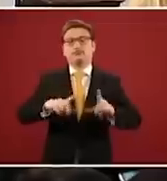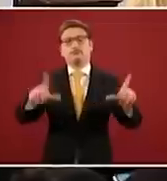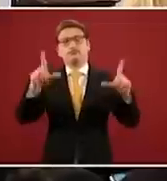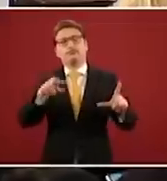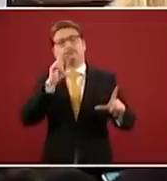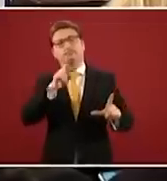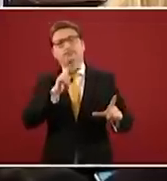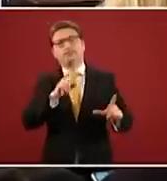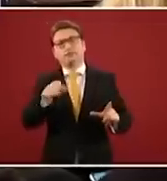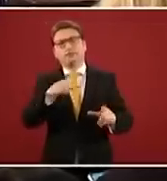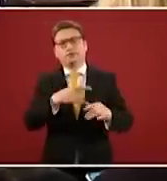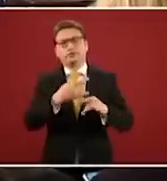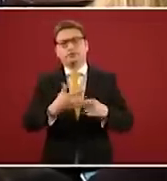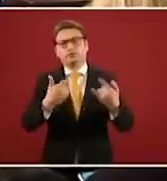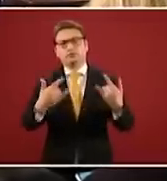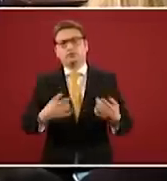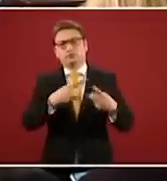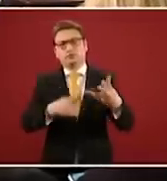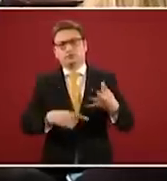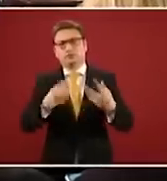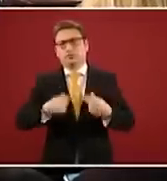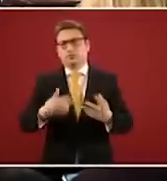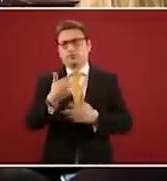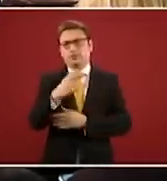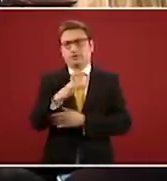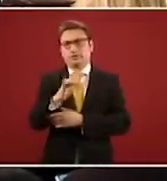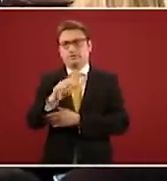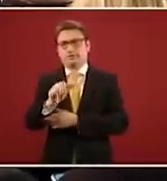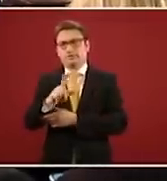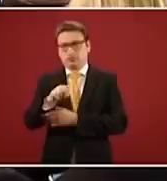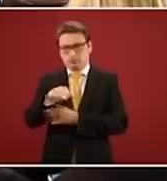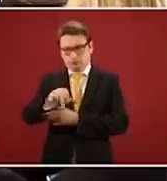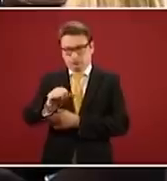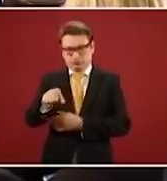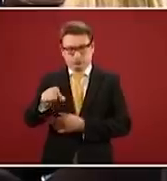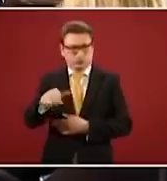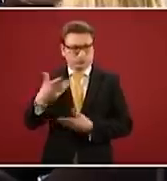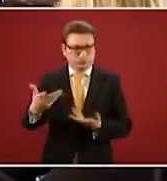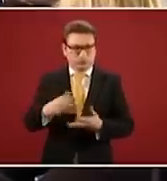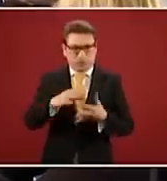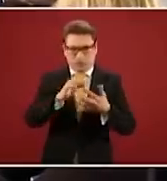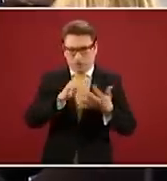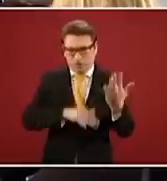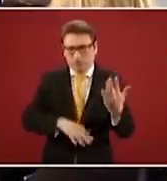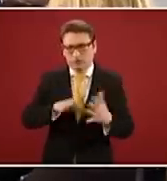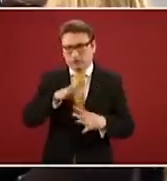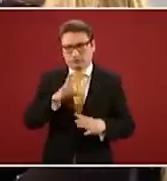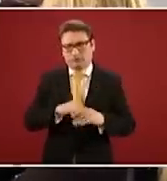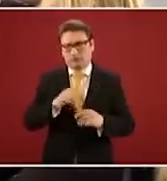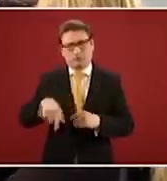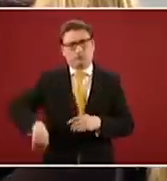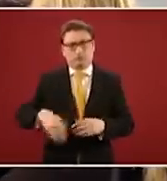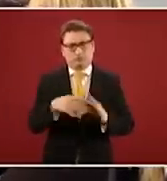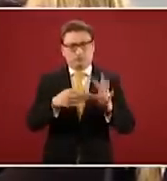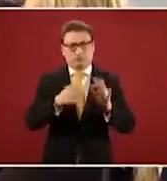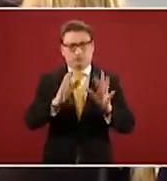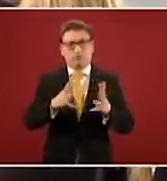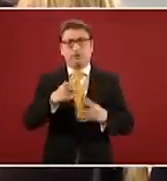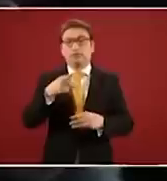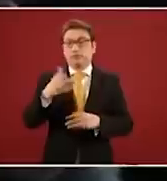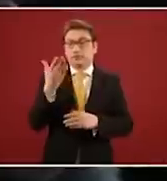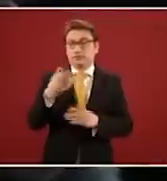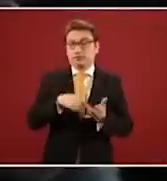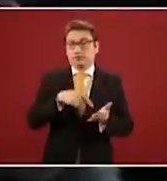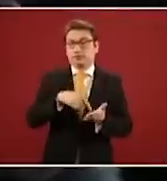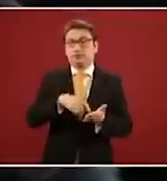casos trascendentes, el de García Luna. No voy a leer todo porque, bueno, aquí ya se ha presentado, pero en 2000